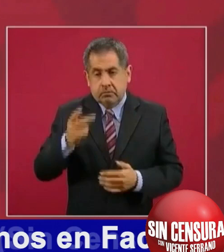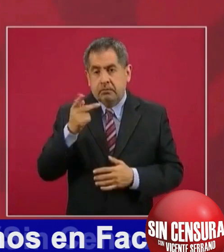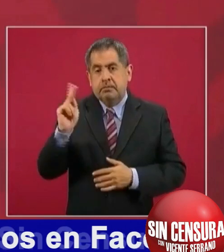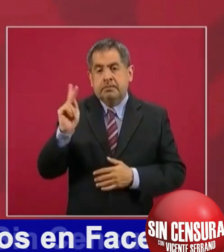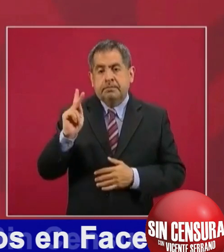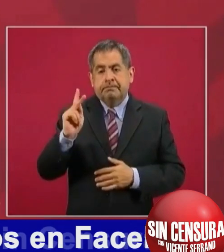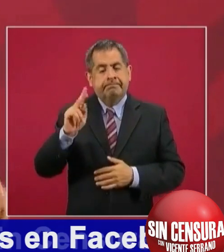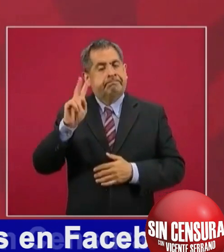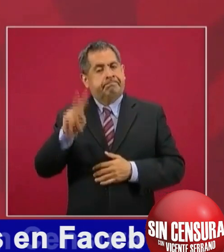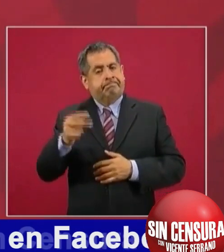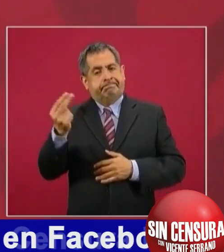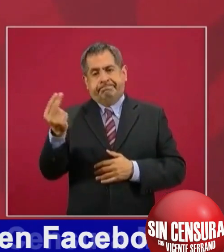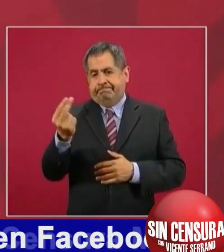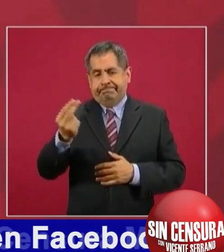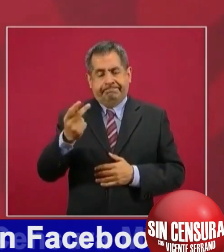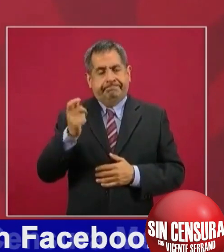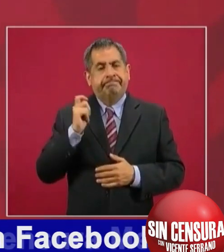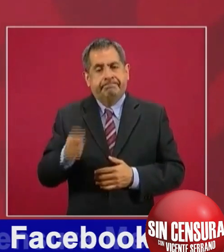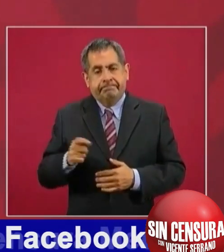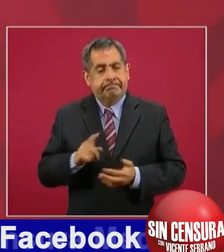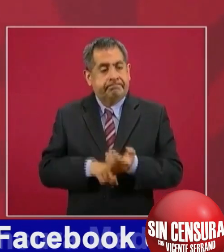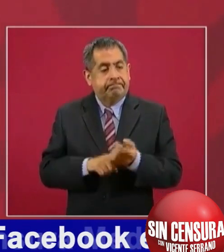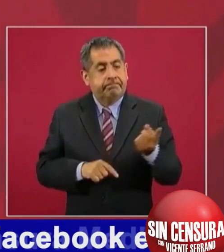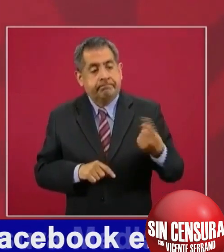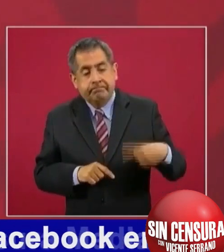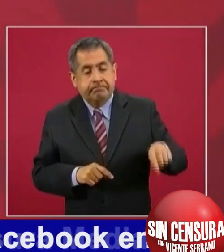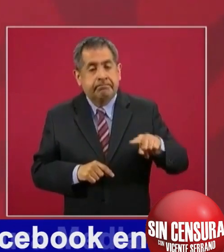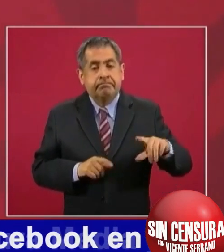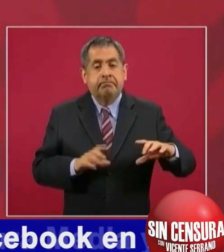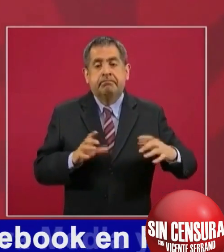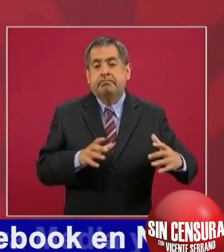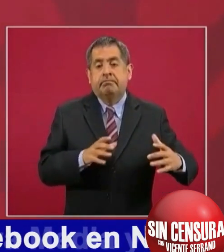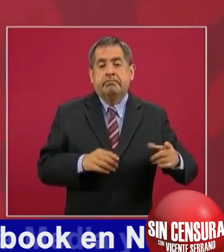se necesita el que